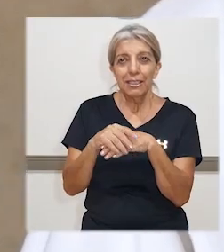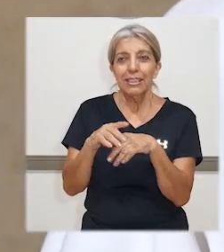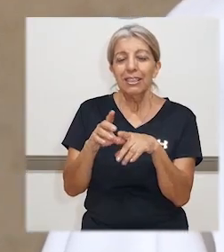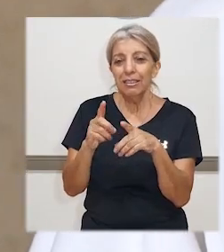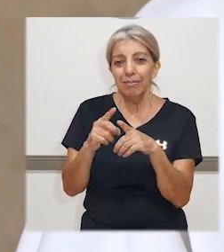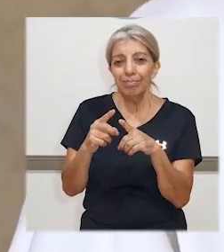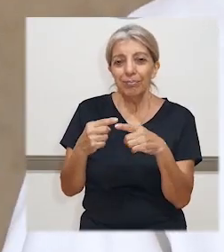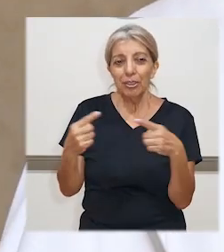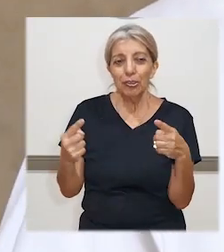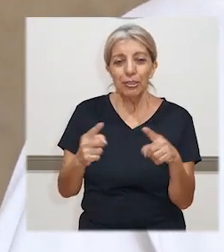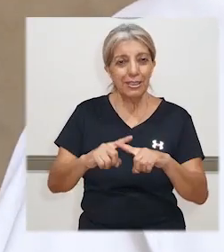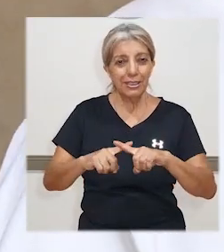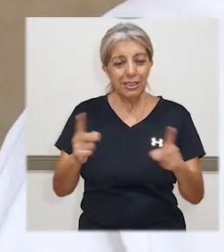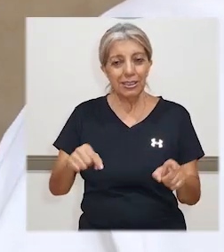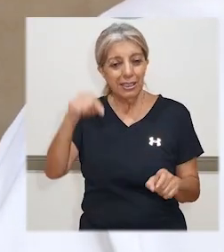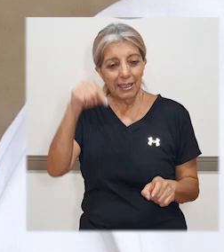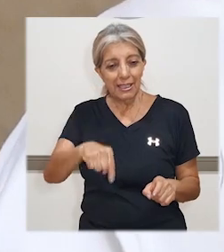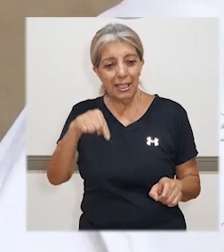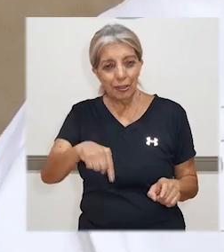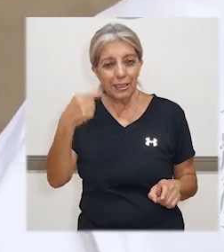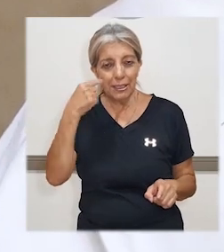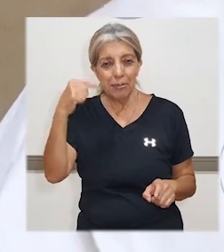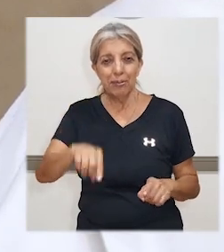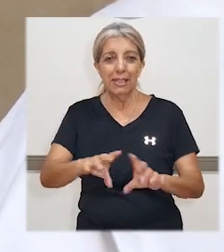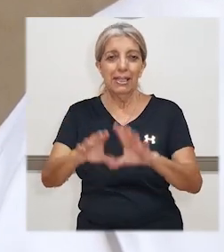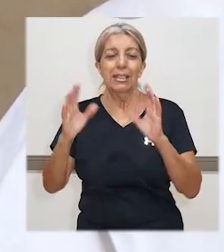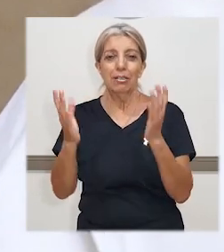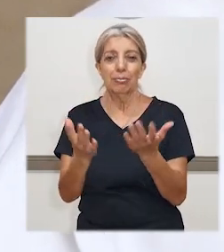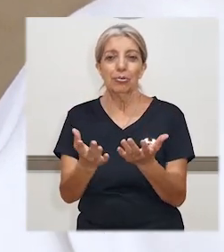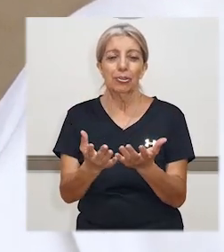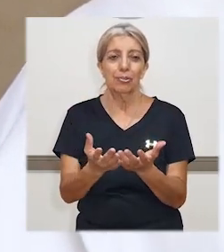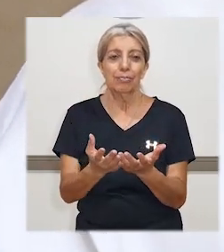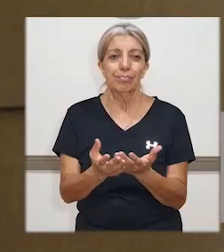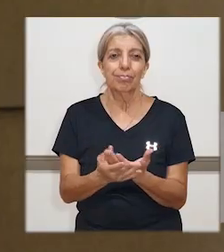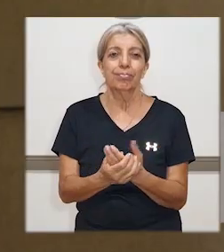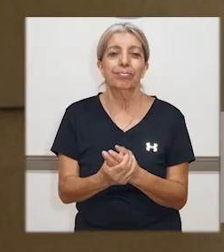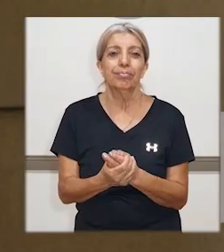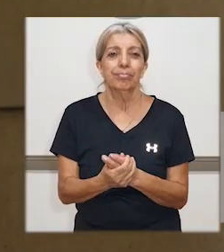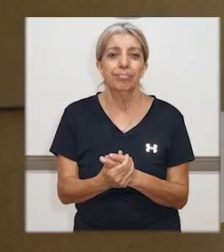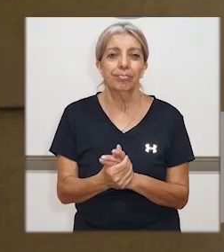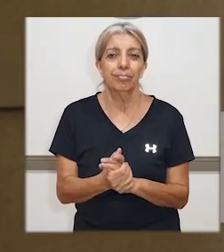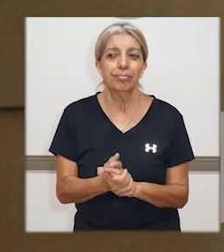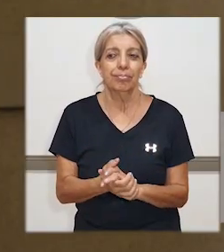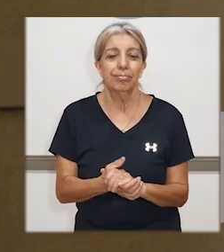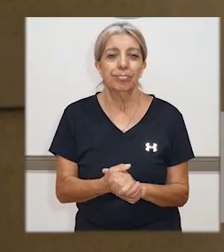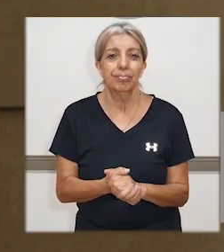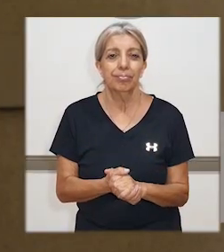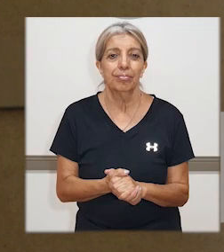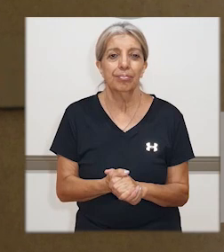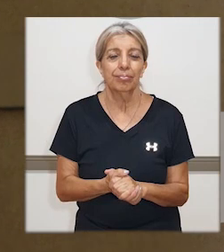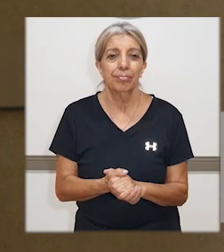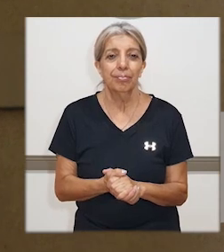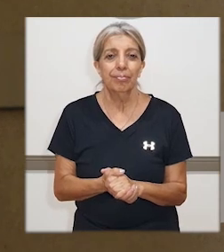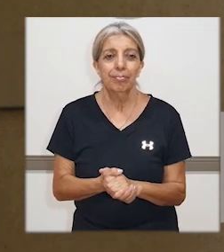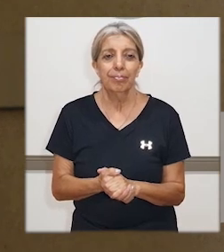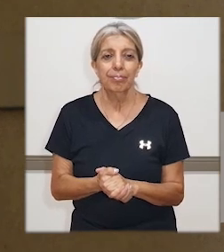y donde hacemos la experiencia de que la Iglesia es familia, es comunidad, somos hermanos, que nos necesitamos